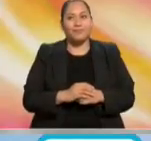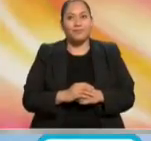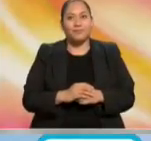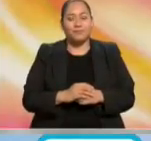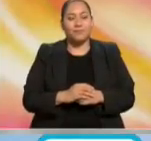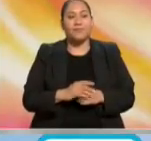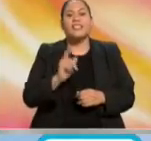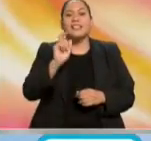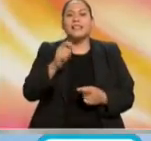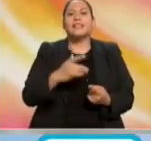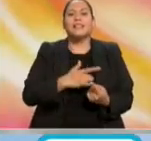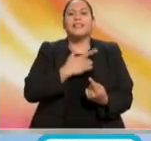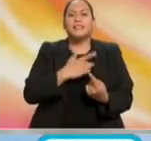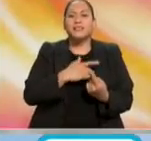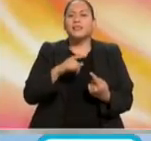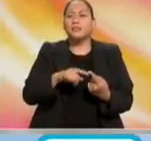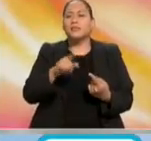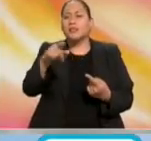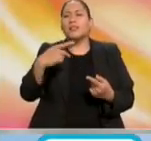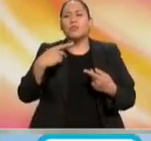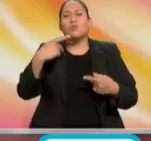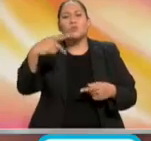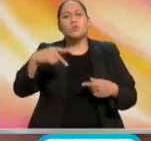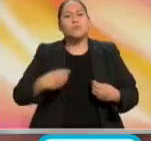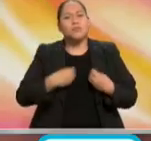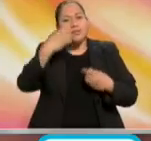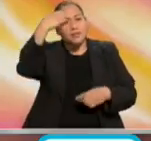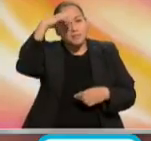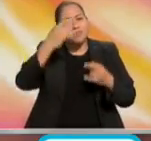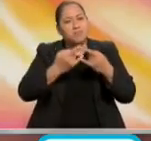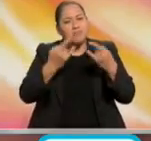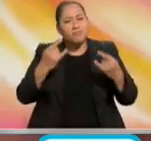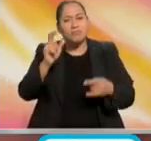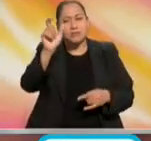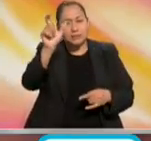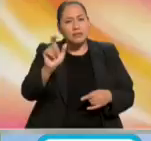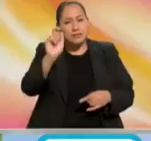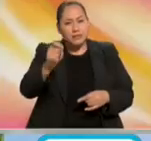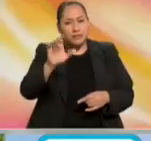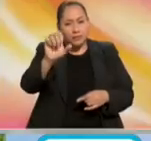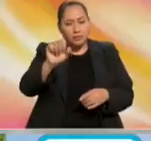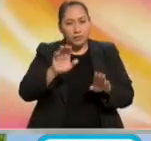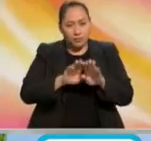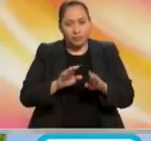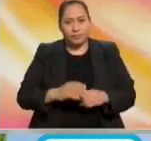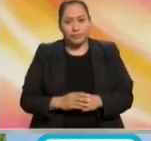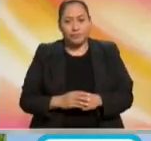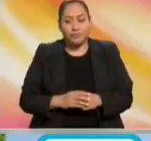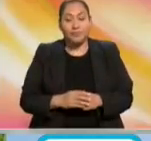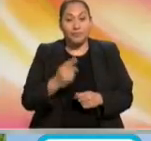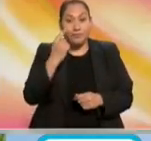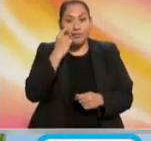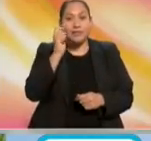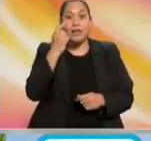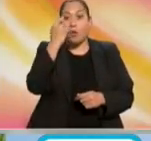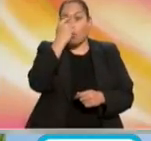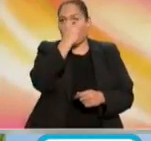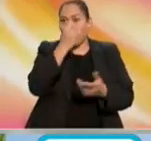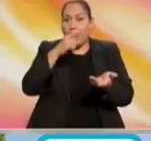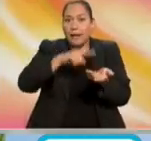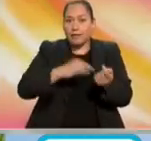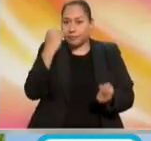están sintiendo, qué es lo que están viviendo, ¿no? Okay. Muy bien. Vamos a ver, por ejemplo, en principio lo que son nuestras